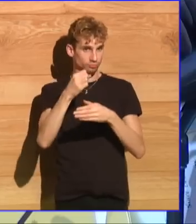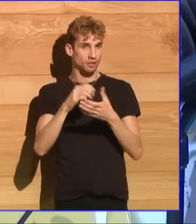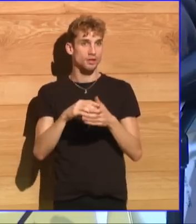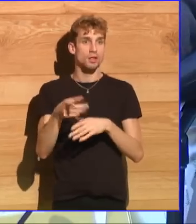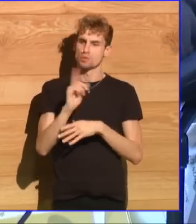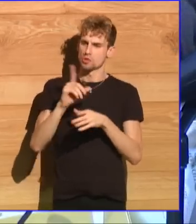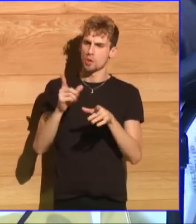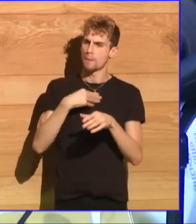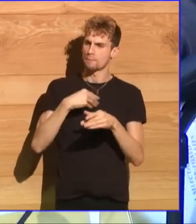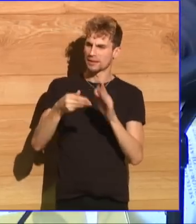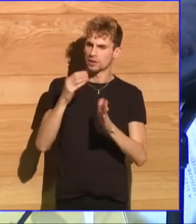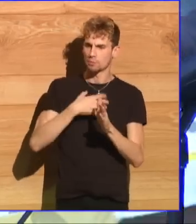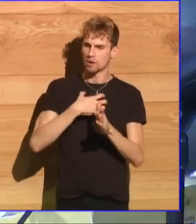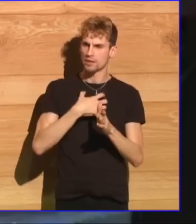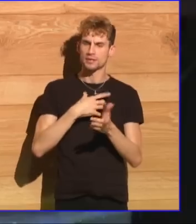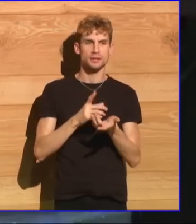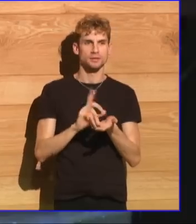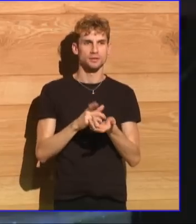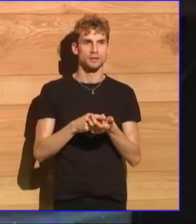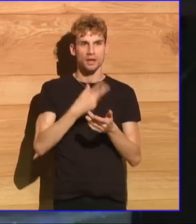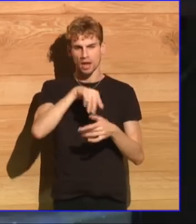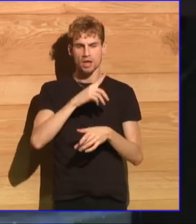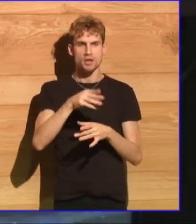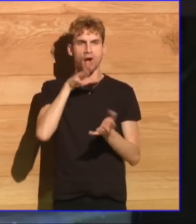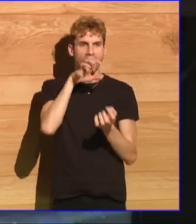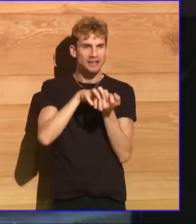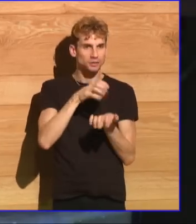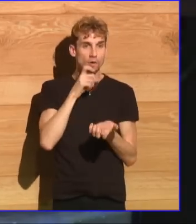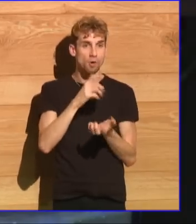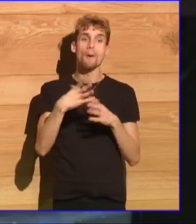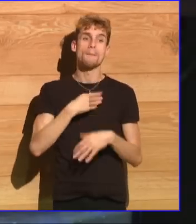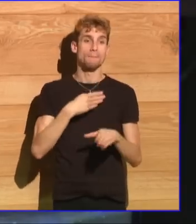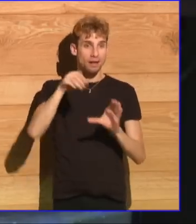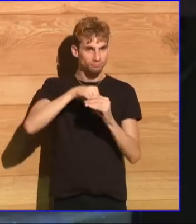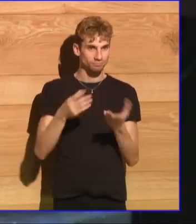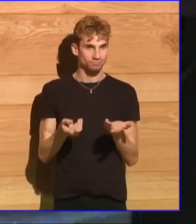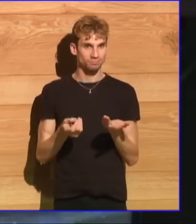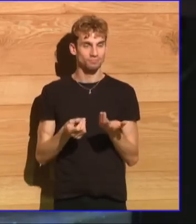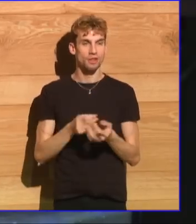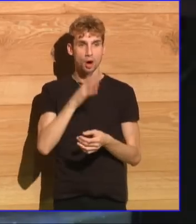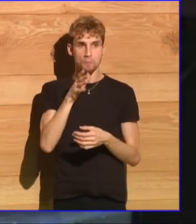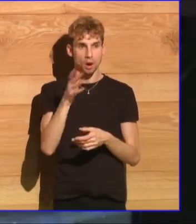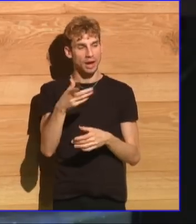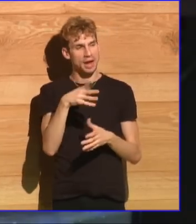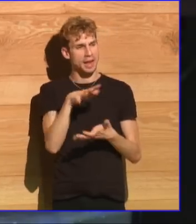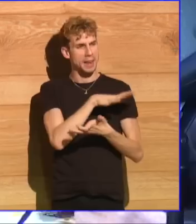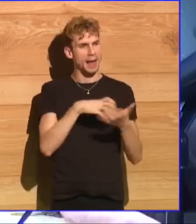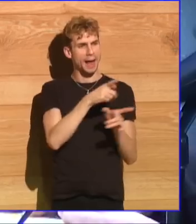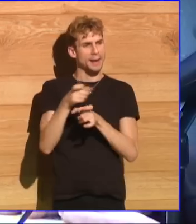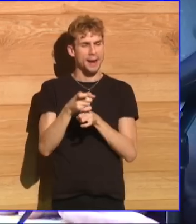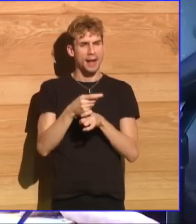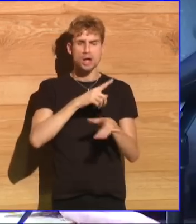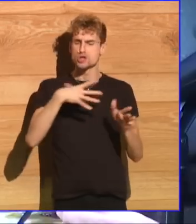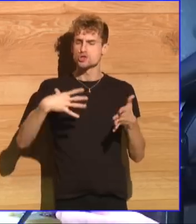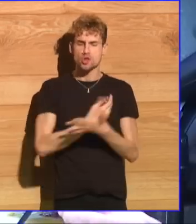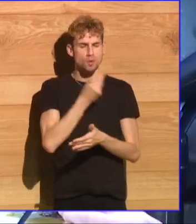podéis que quitarle el muerdes papel. el tapón. Ah, no se puede quitar el papel. Claro, es que lo mordían con papel. Escucha, Porque en la guerra se come todo, Juan. Pero